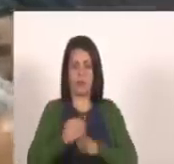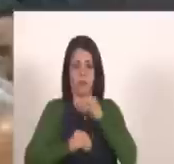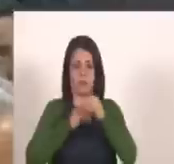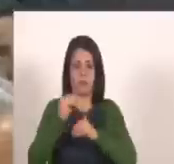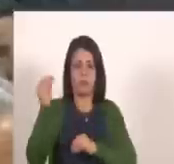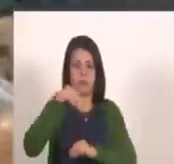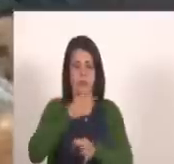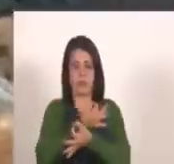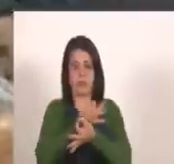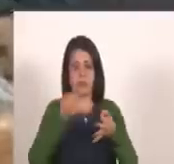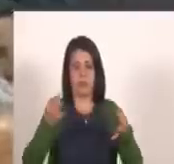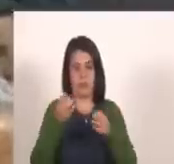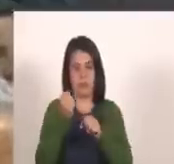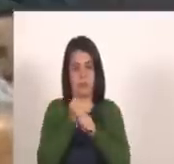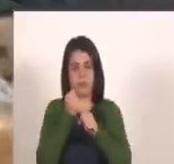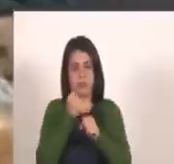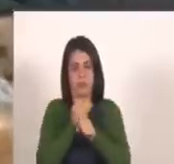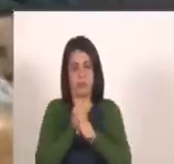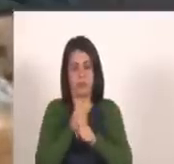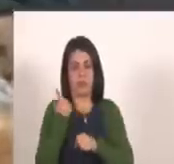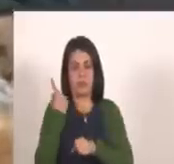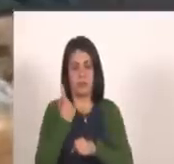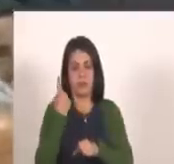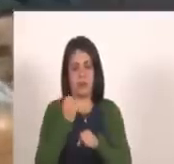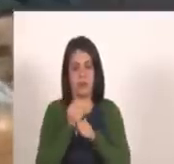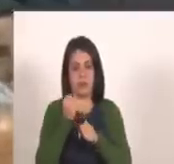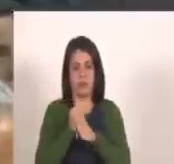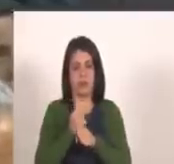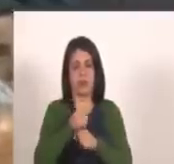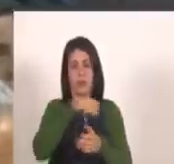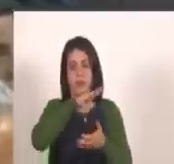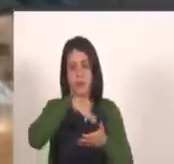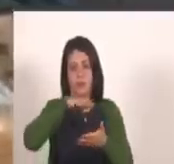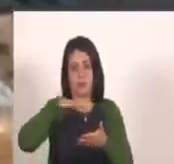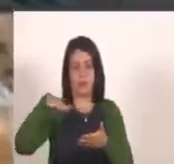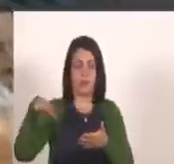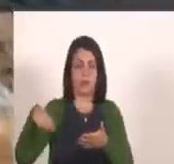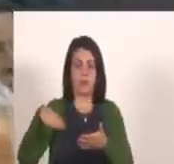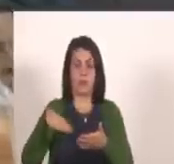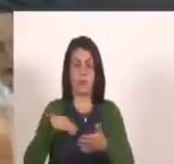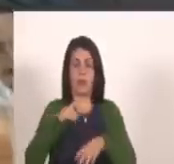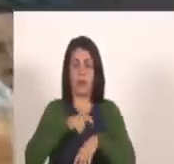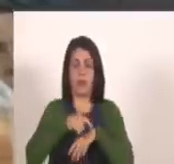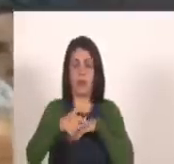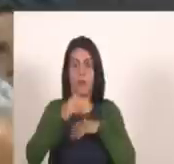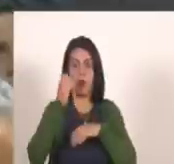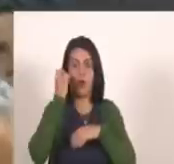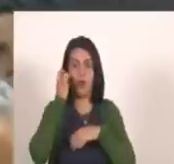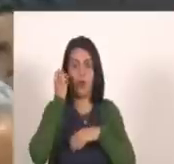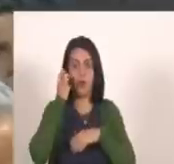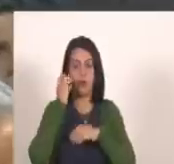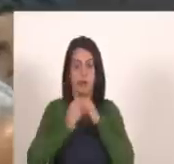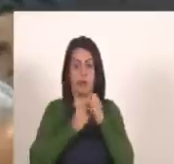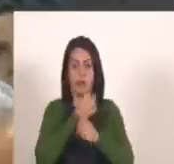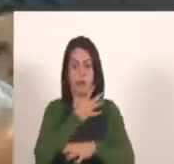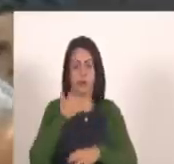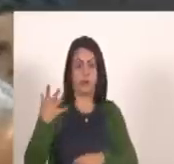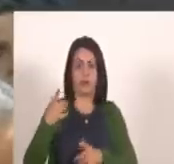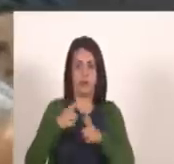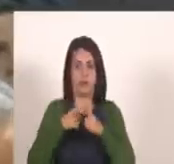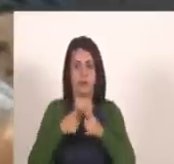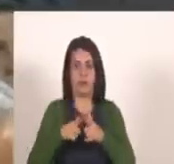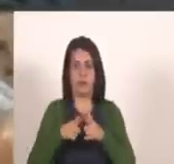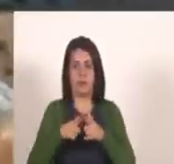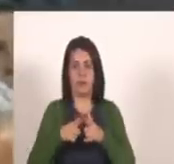crear lo más maravilloso de su obra. No solamente el trabajo pictórico a través de tres periodos, el periodo azul, el periodo blanco, el